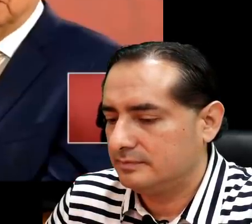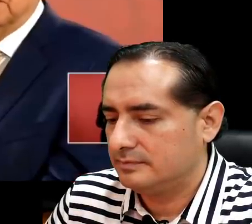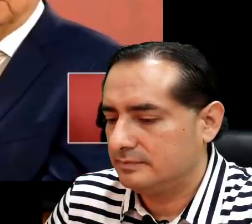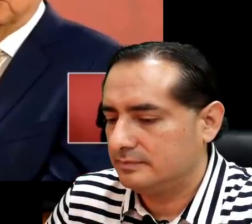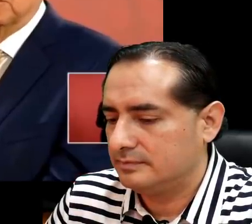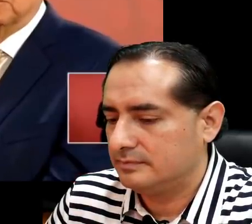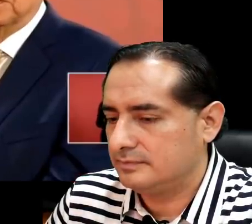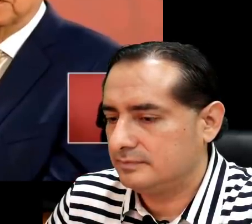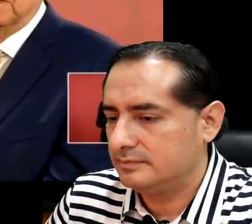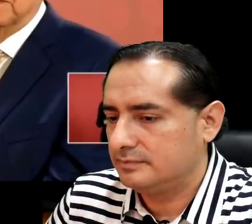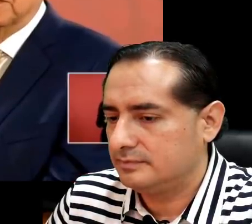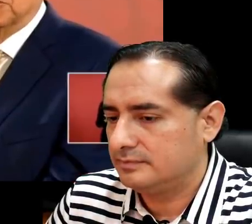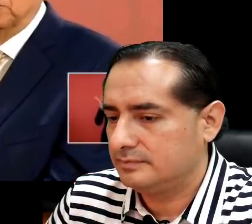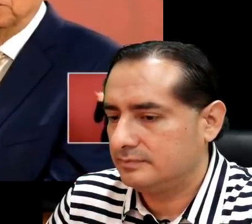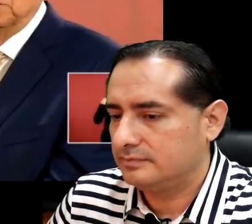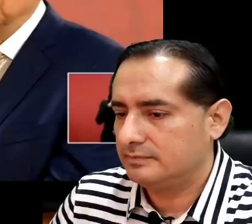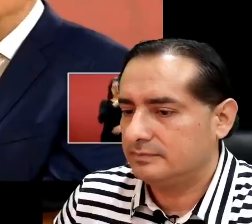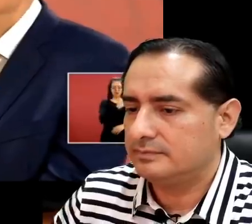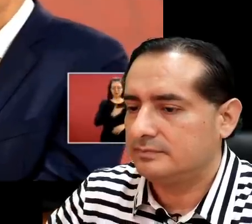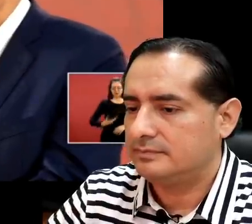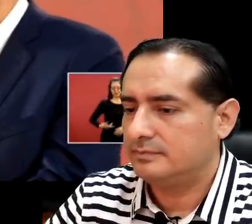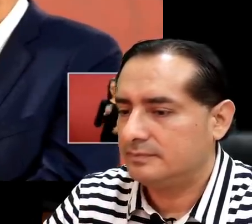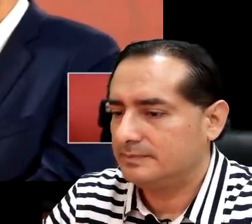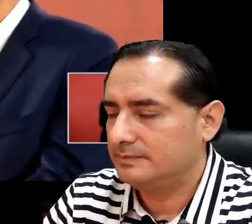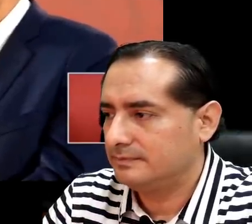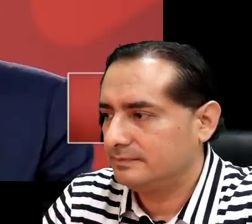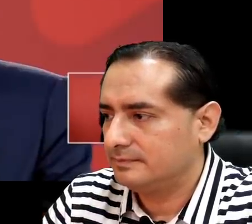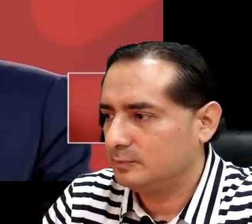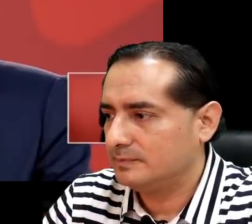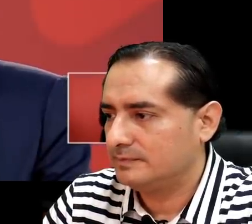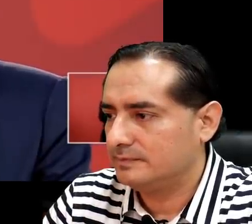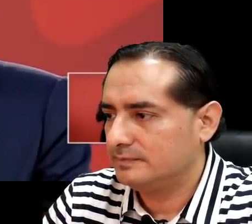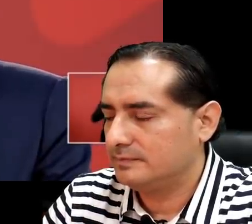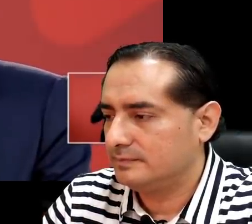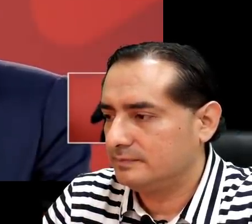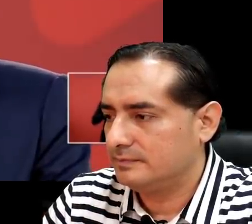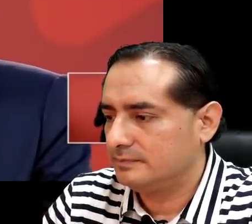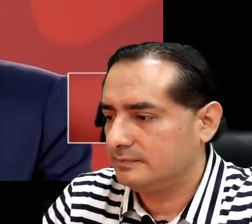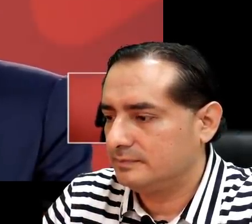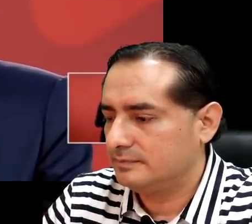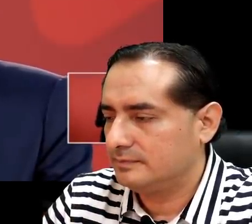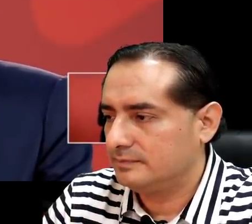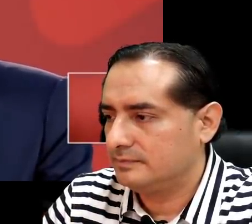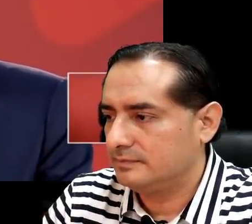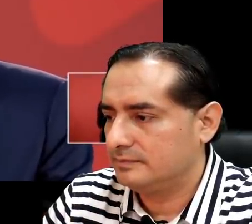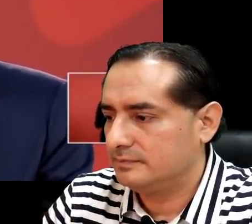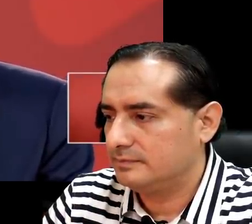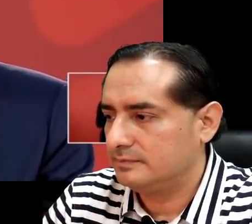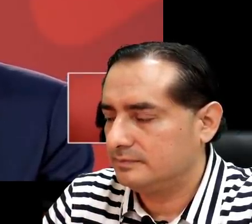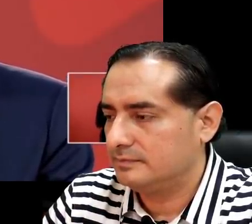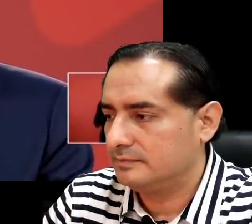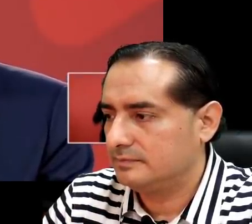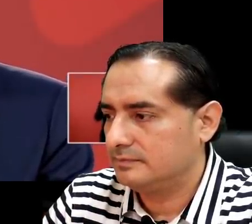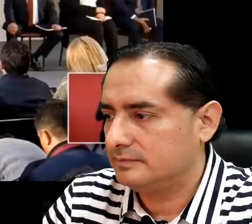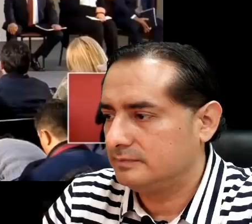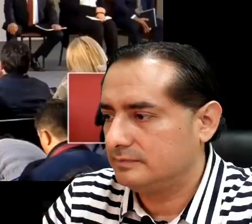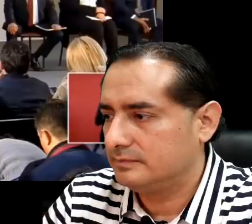dijo el presidente de trump en una plática telefónica